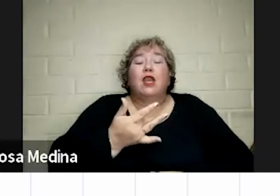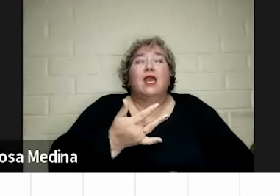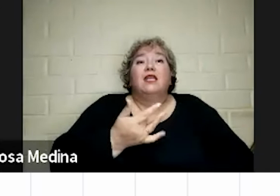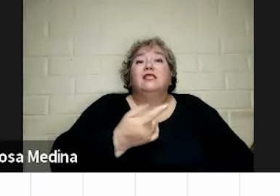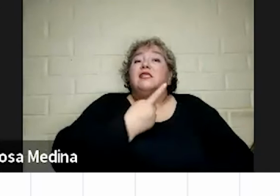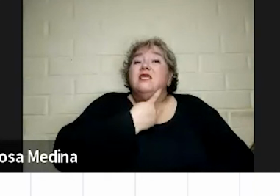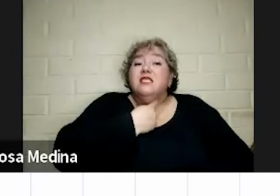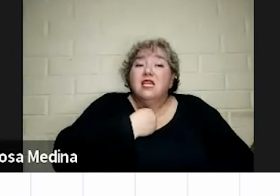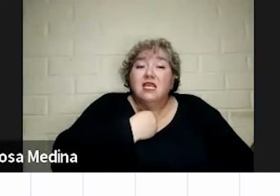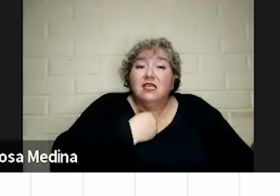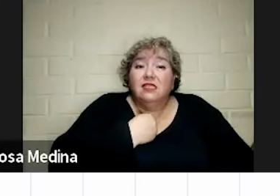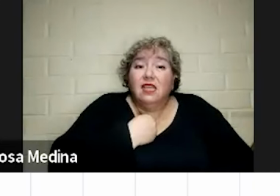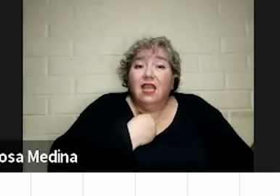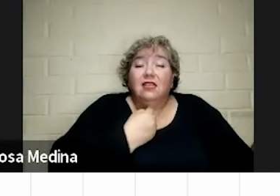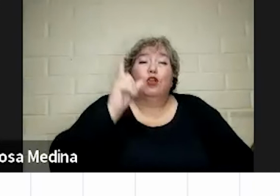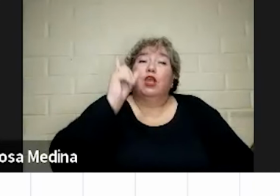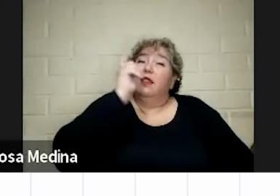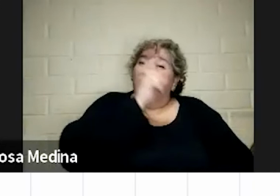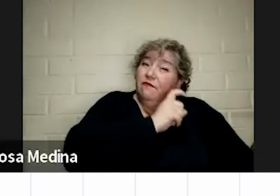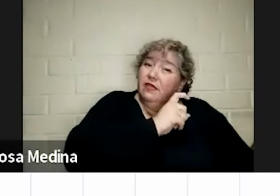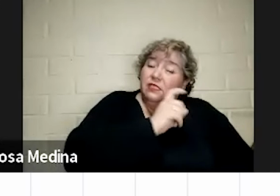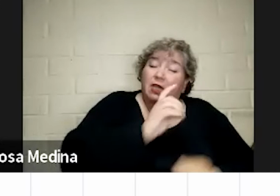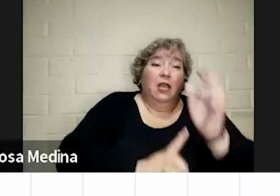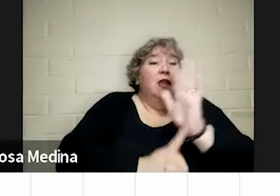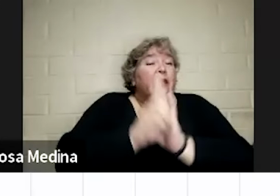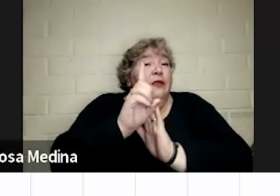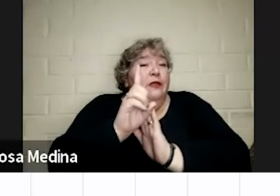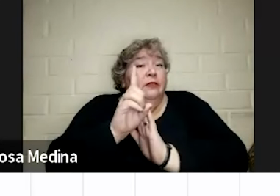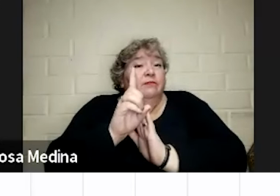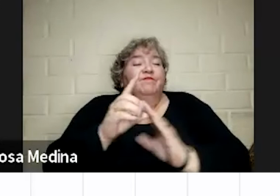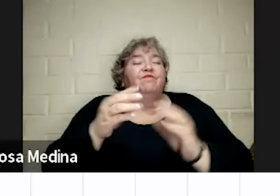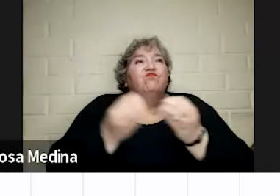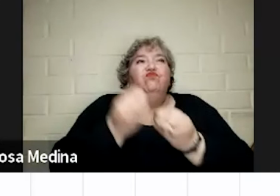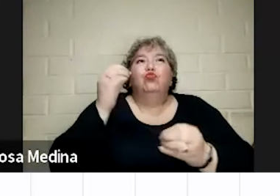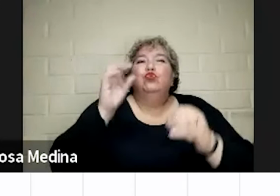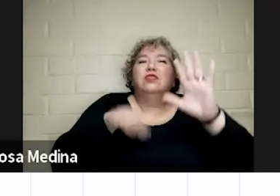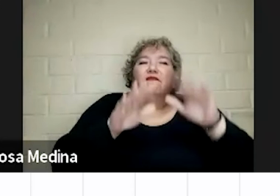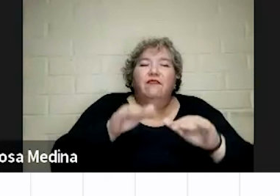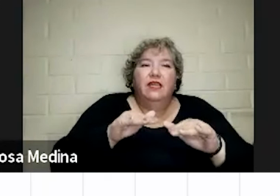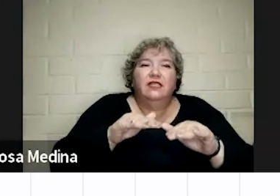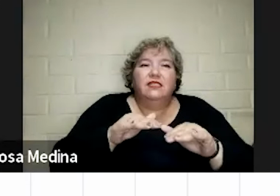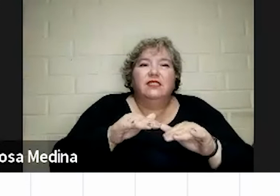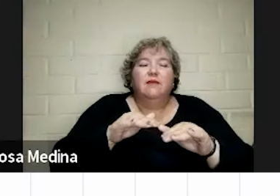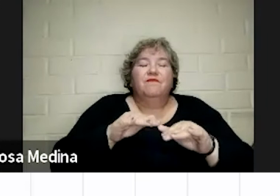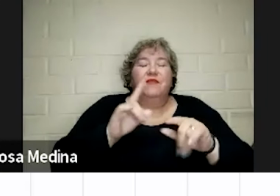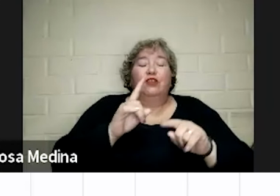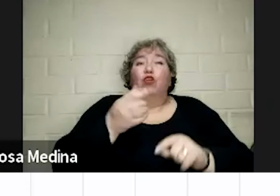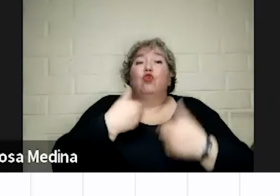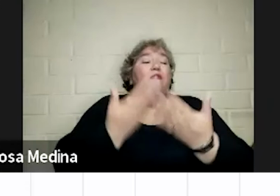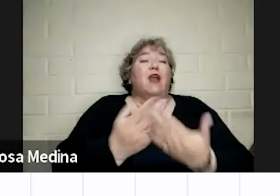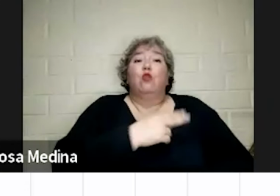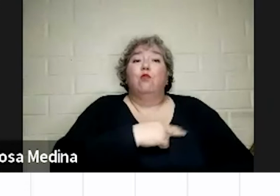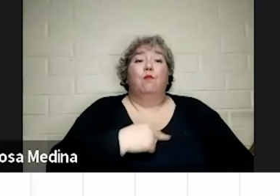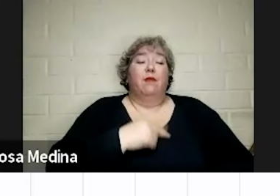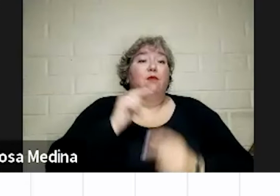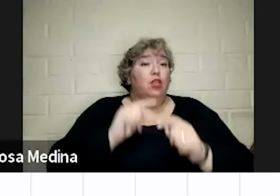porque es difícil de desarrollar y muchas veces el entorno escolar no lo premia, pese a que es algo muy